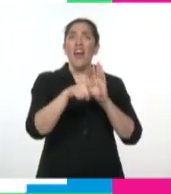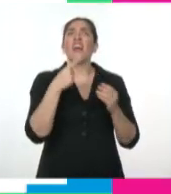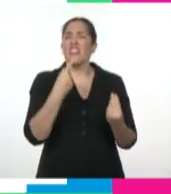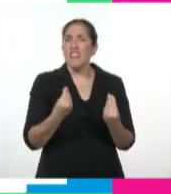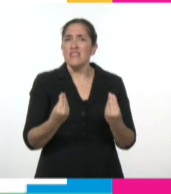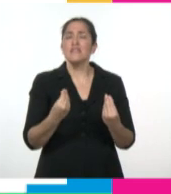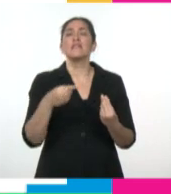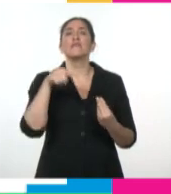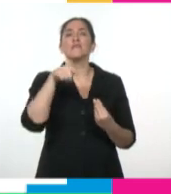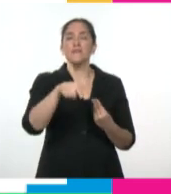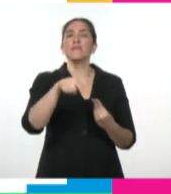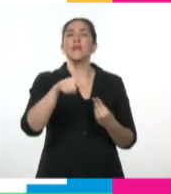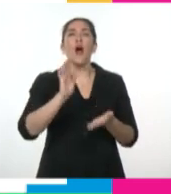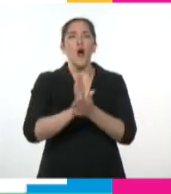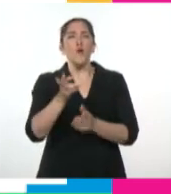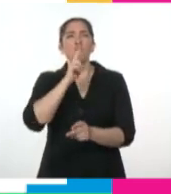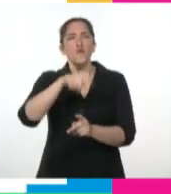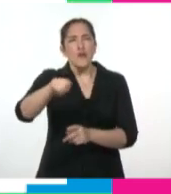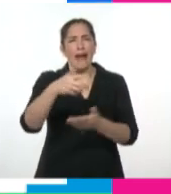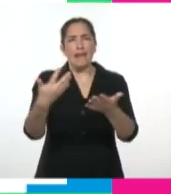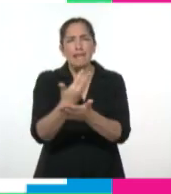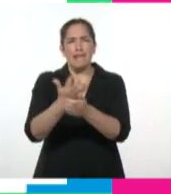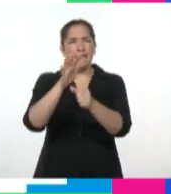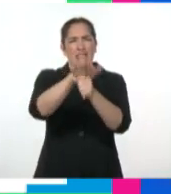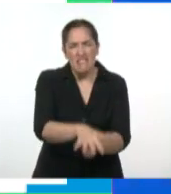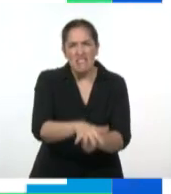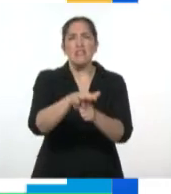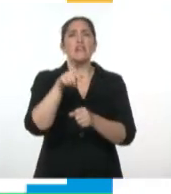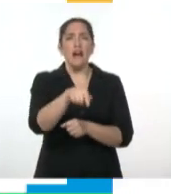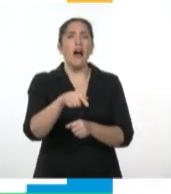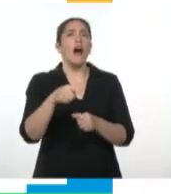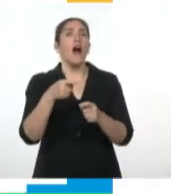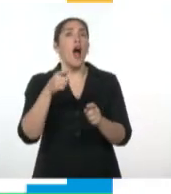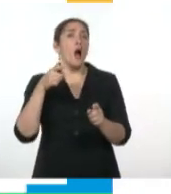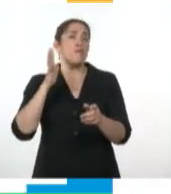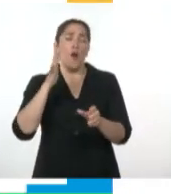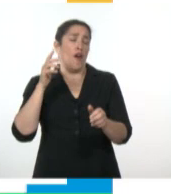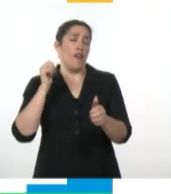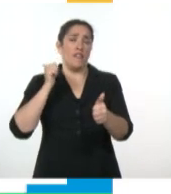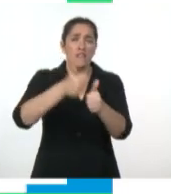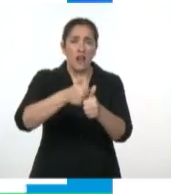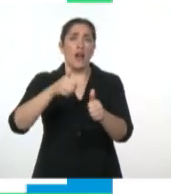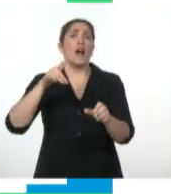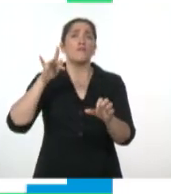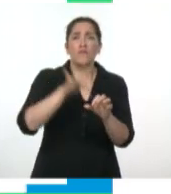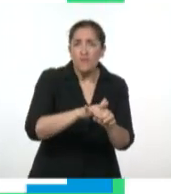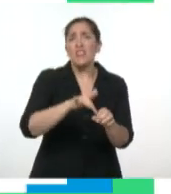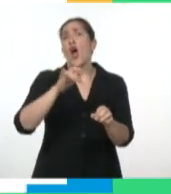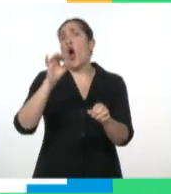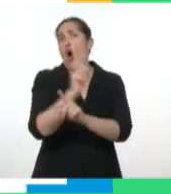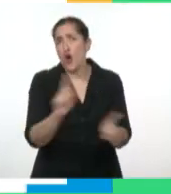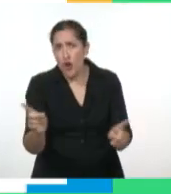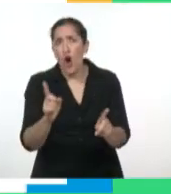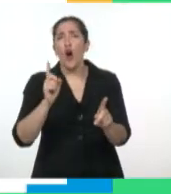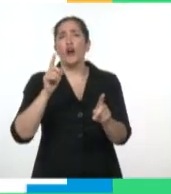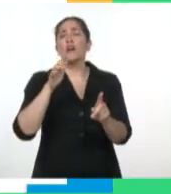cualquier acción que implique la vulneración en todas sus formas, con o sin acceso genital, del derecho de la mujer de decidir